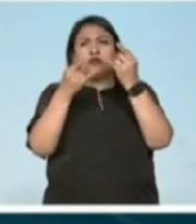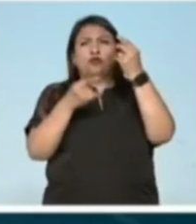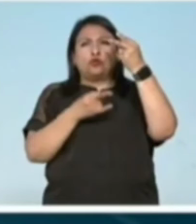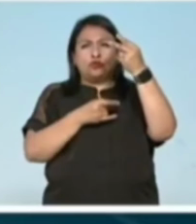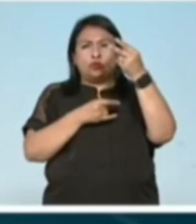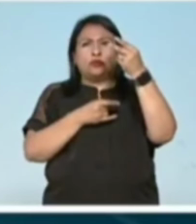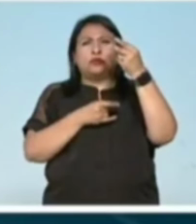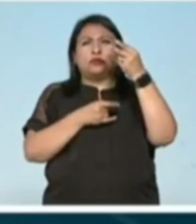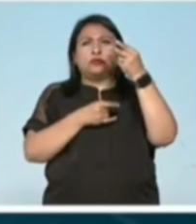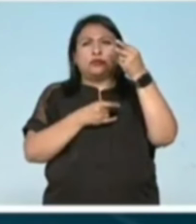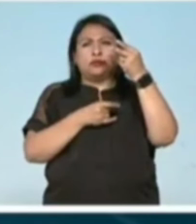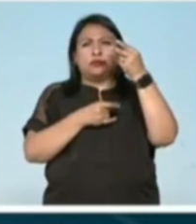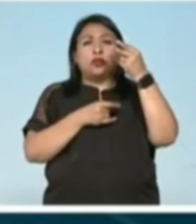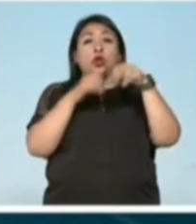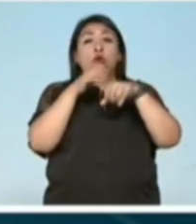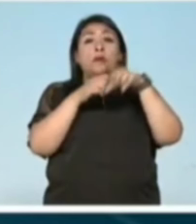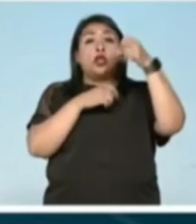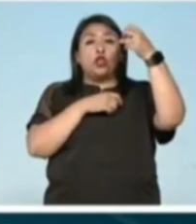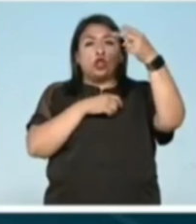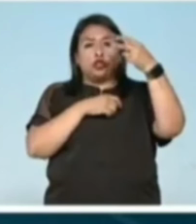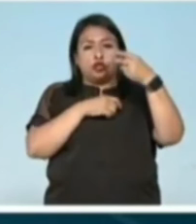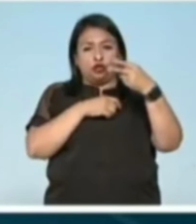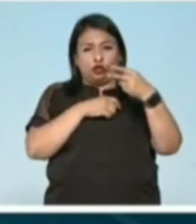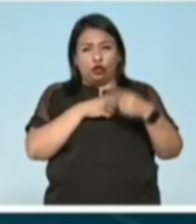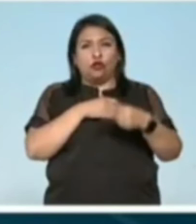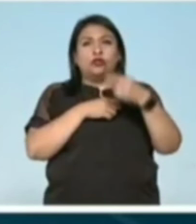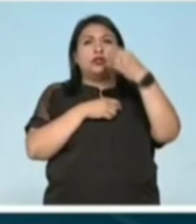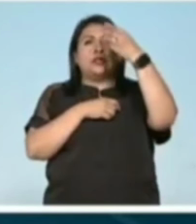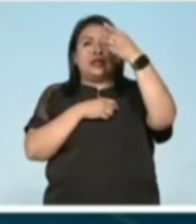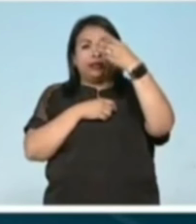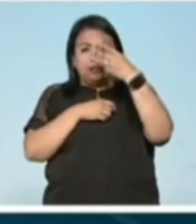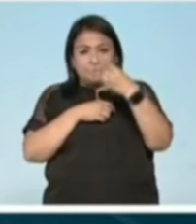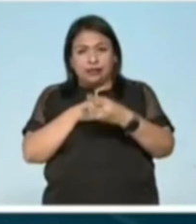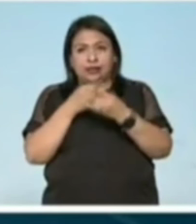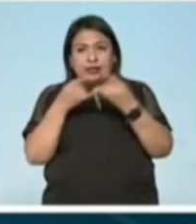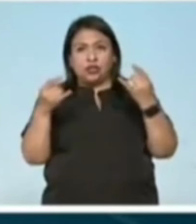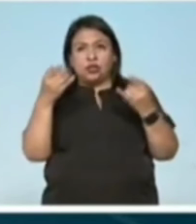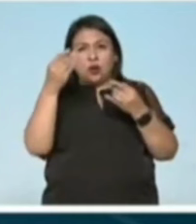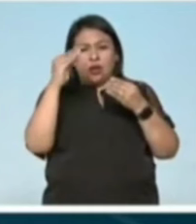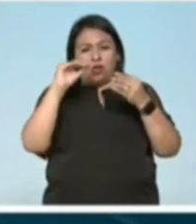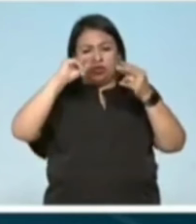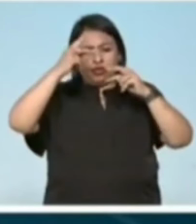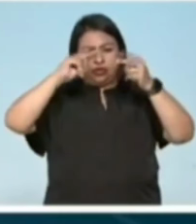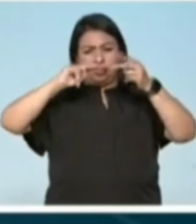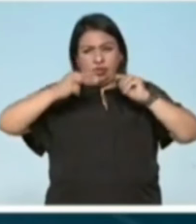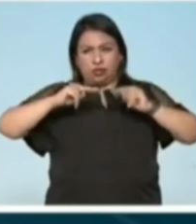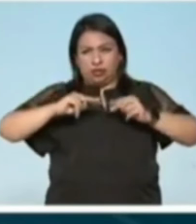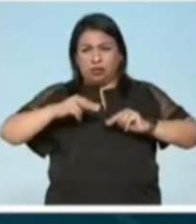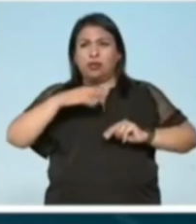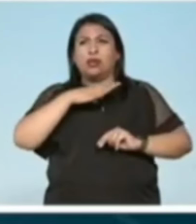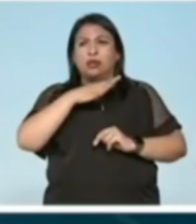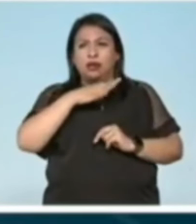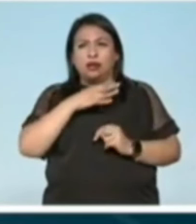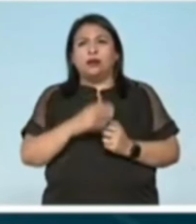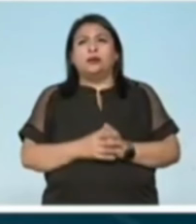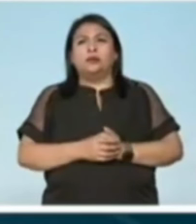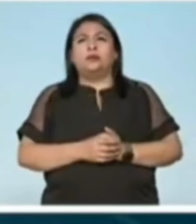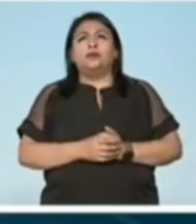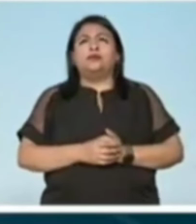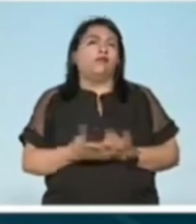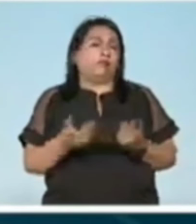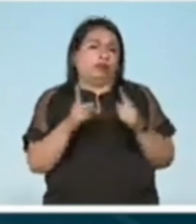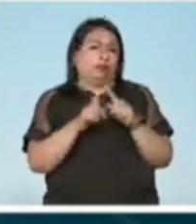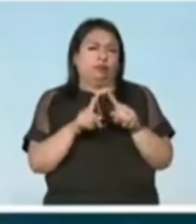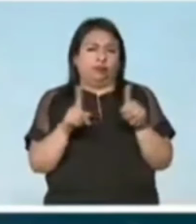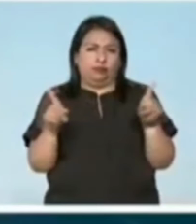dos. Todos los números 2 son una historia, todos los números 3 son una historia. Entonces los va intercalando. Y pues